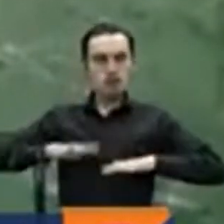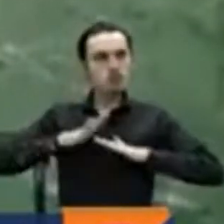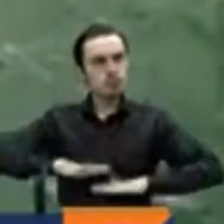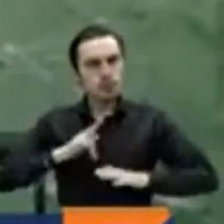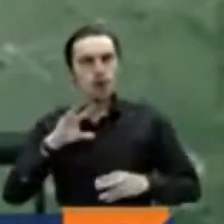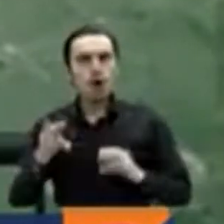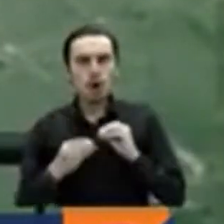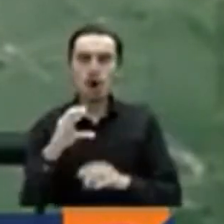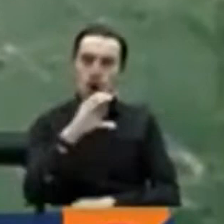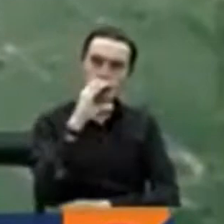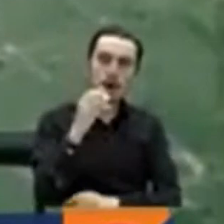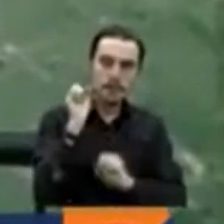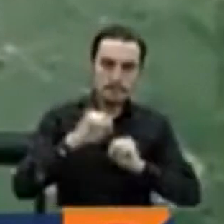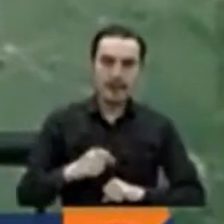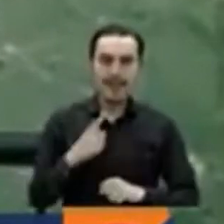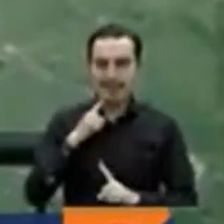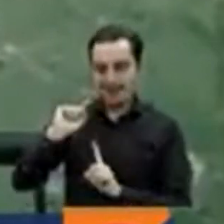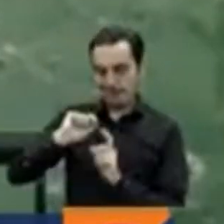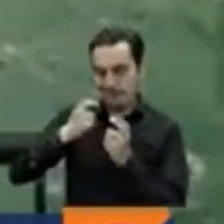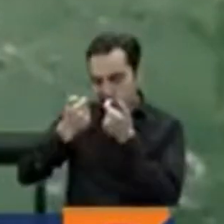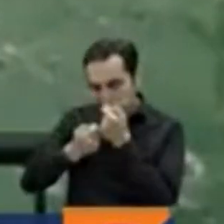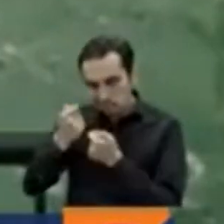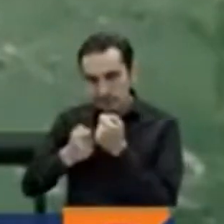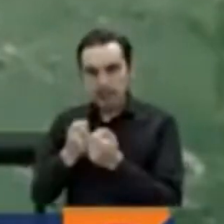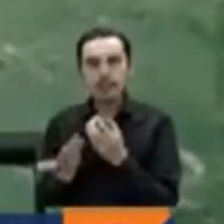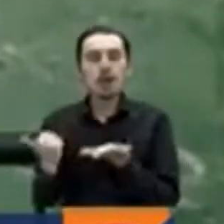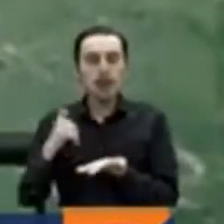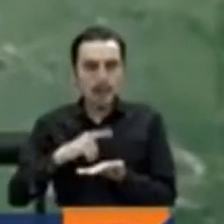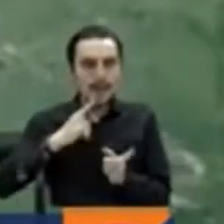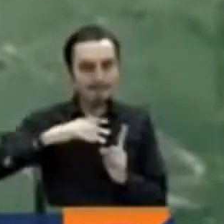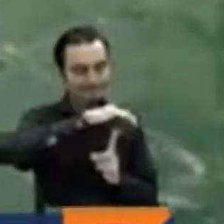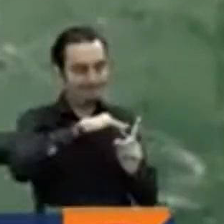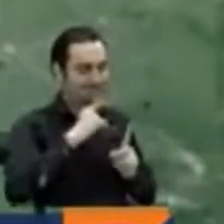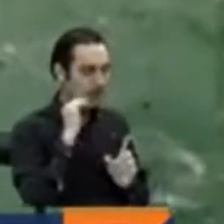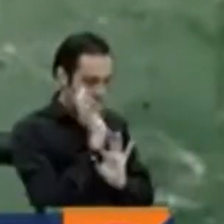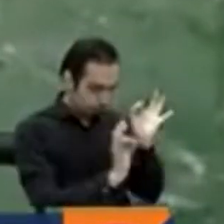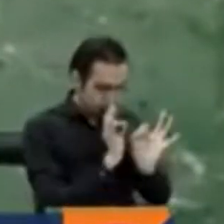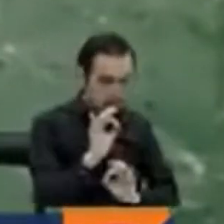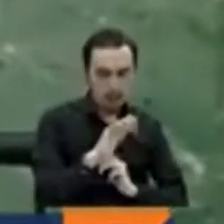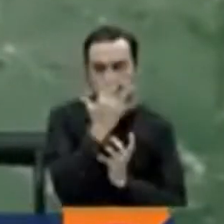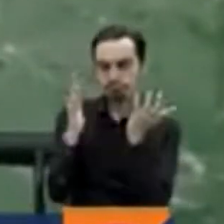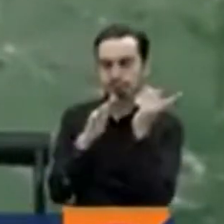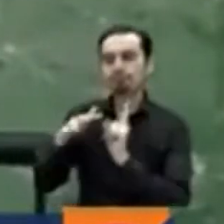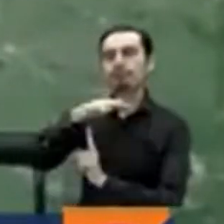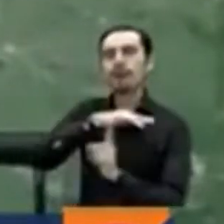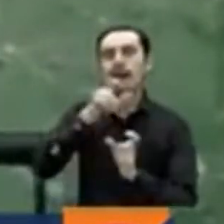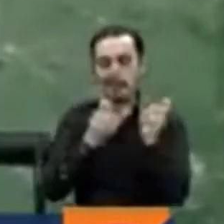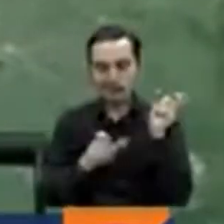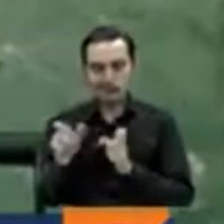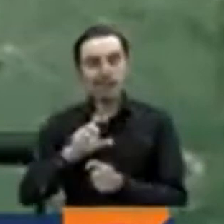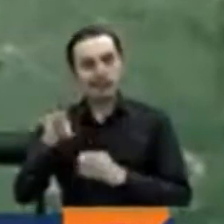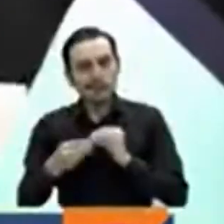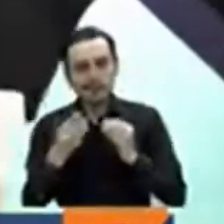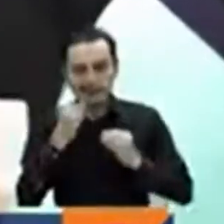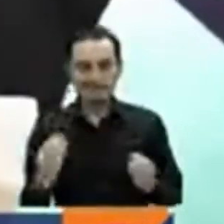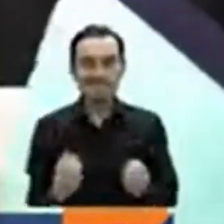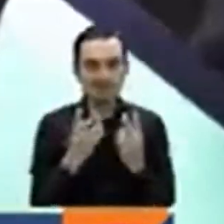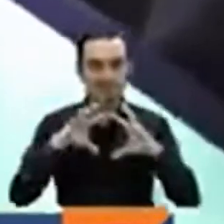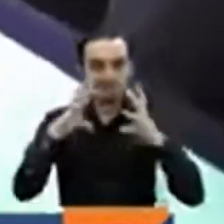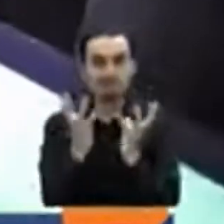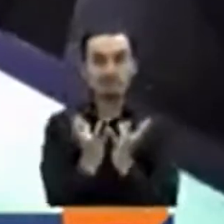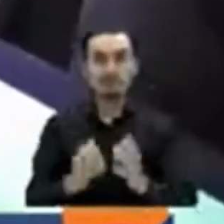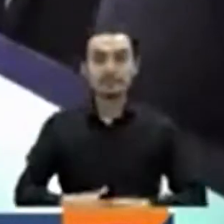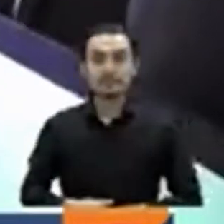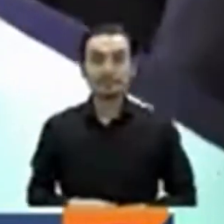espacios presupuestales y con ello realizar la tarea de salvar la humanidad y la vida en el planeta. El